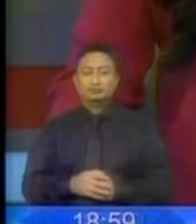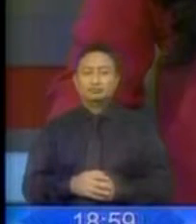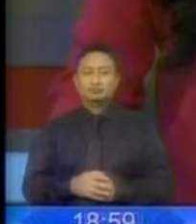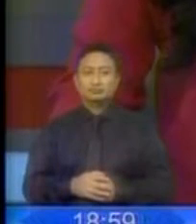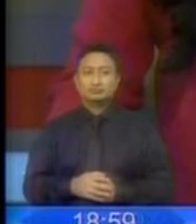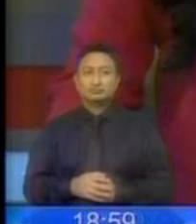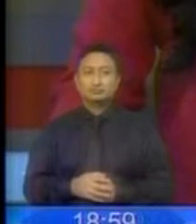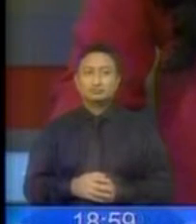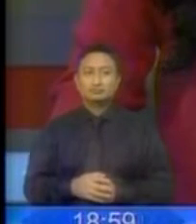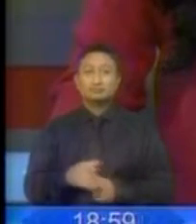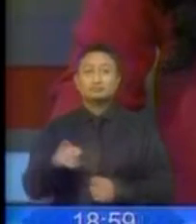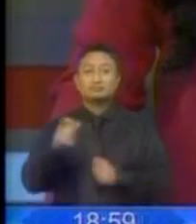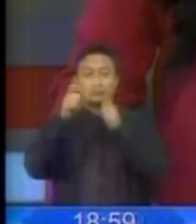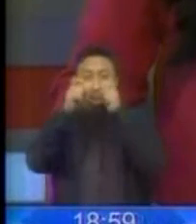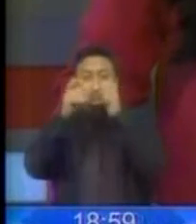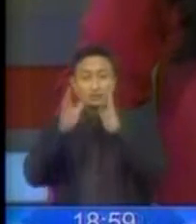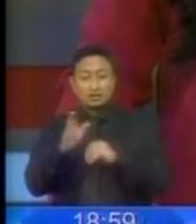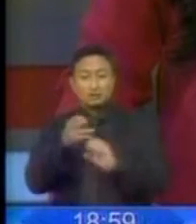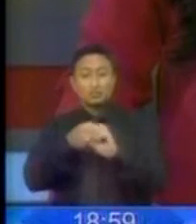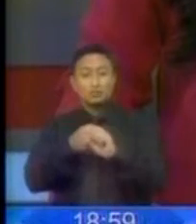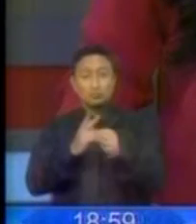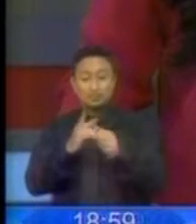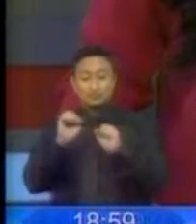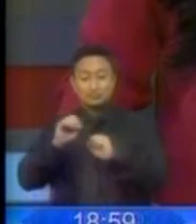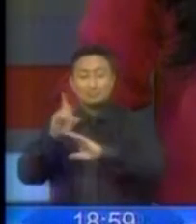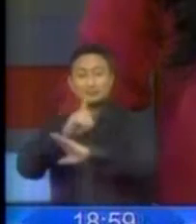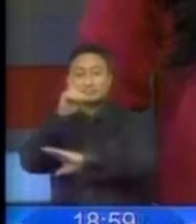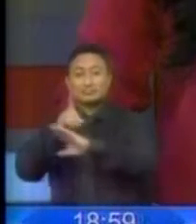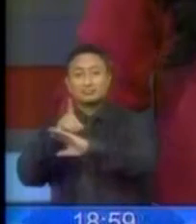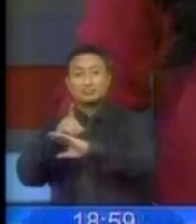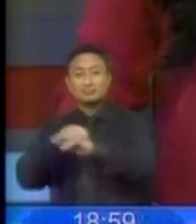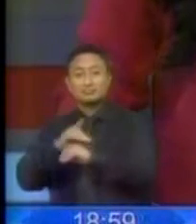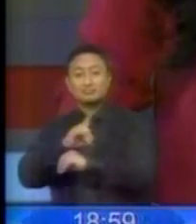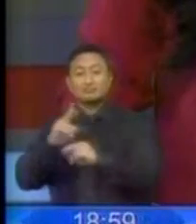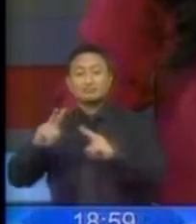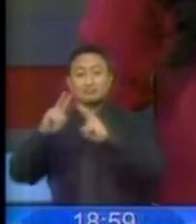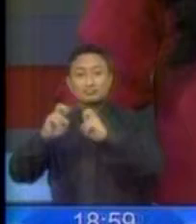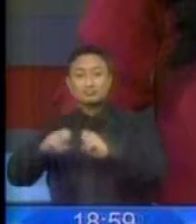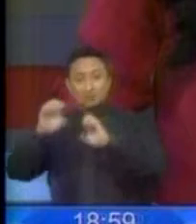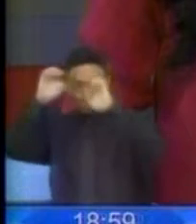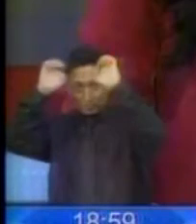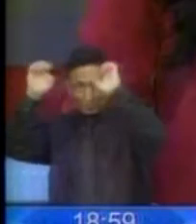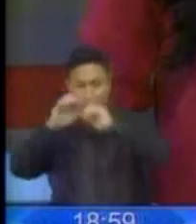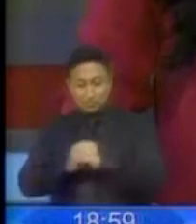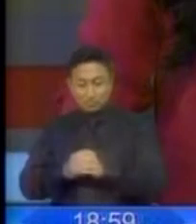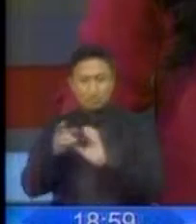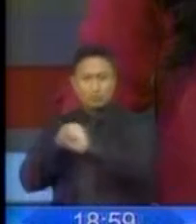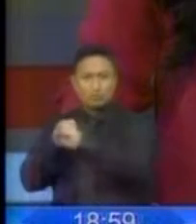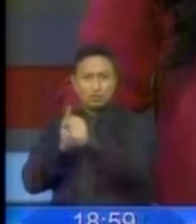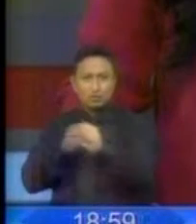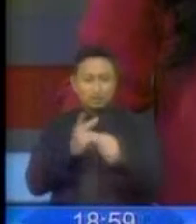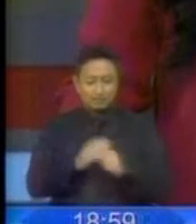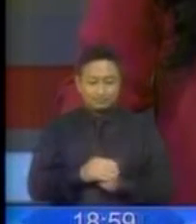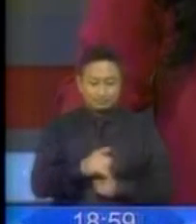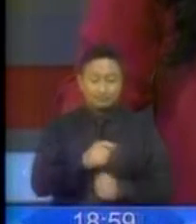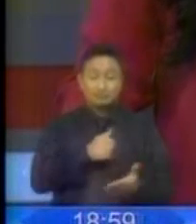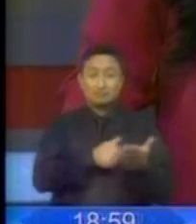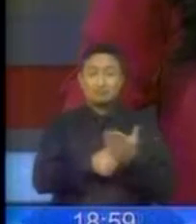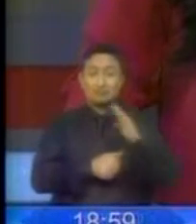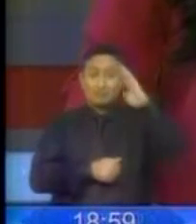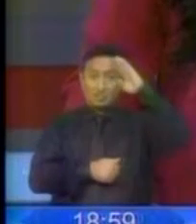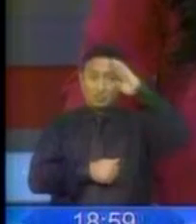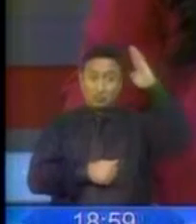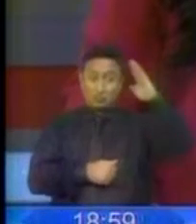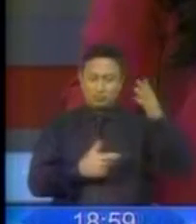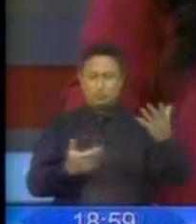Las renuncias del fiscal general y del director del Centro de Inteligencia Estratégica generaron reacciones en la ministra del Interior. María